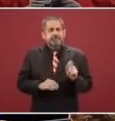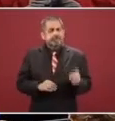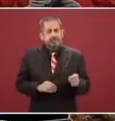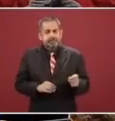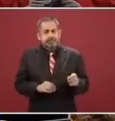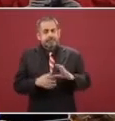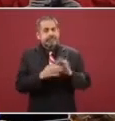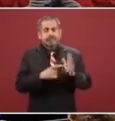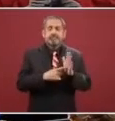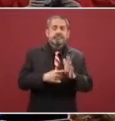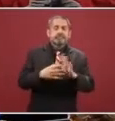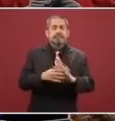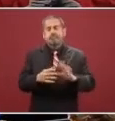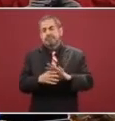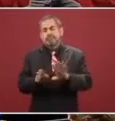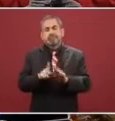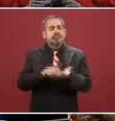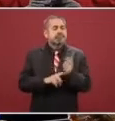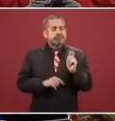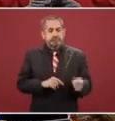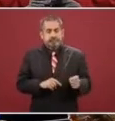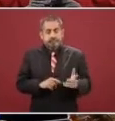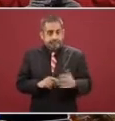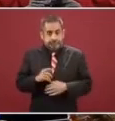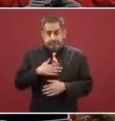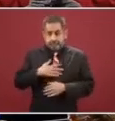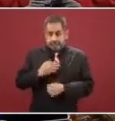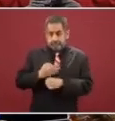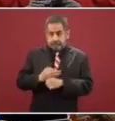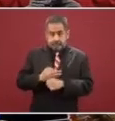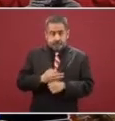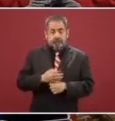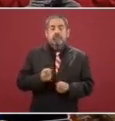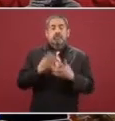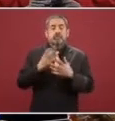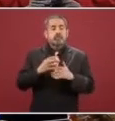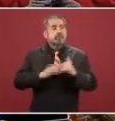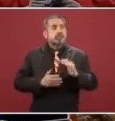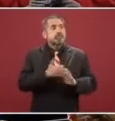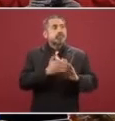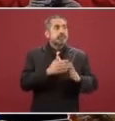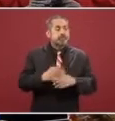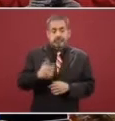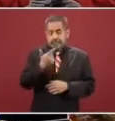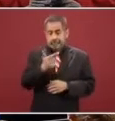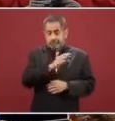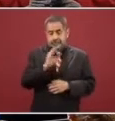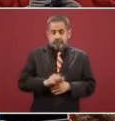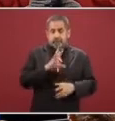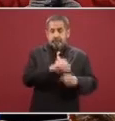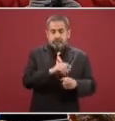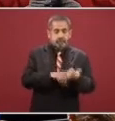pequeño referente de tiempos de ejecución al 7% que llevamos antes, nosotros lo hemos alcanzado en 150 días